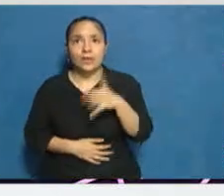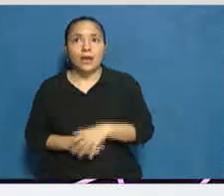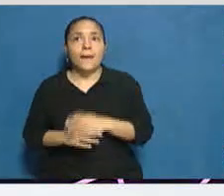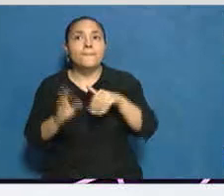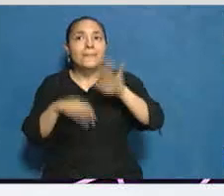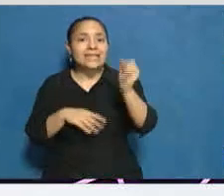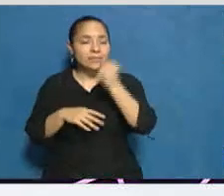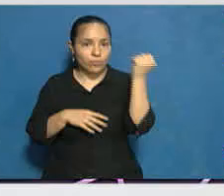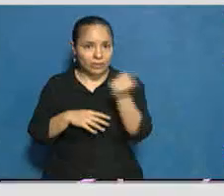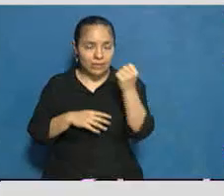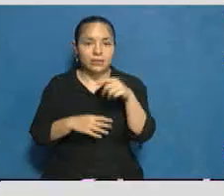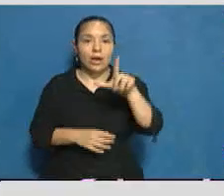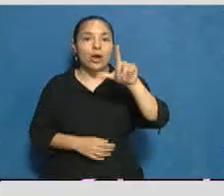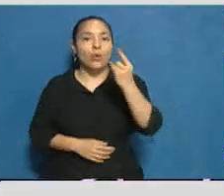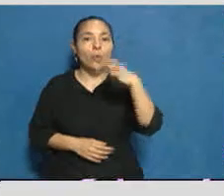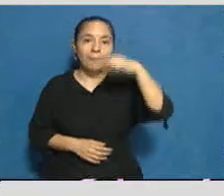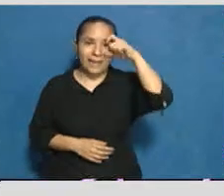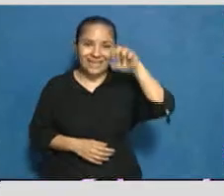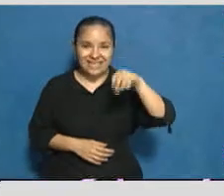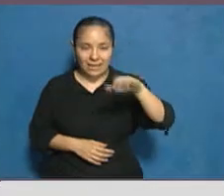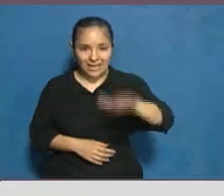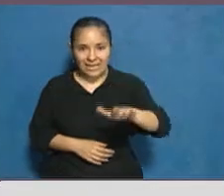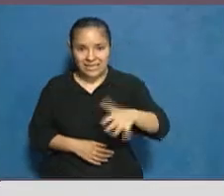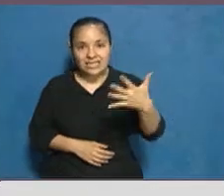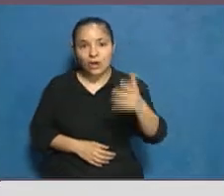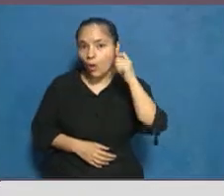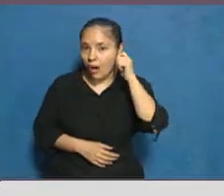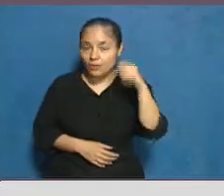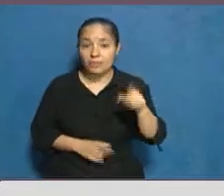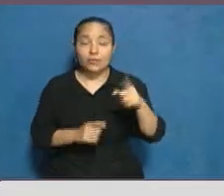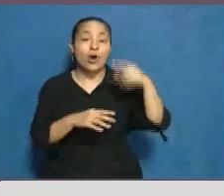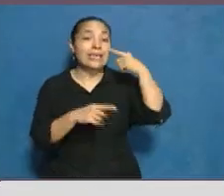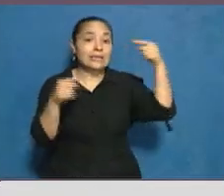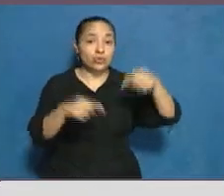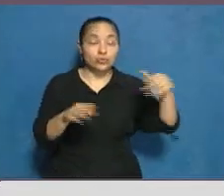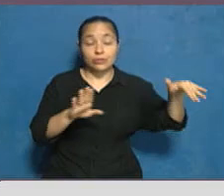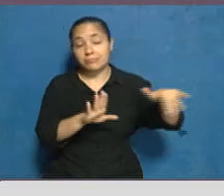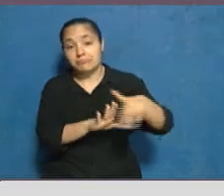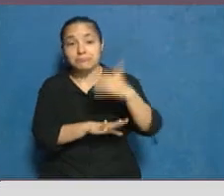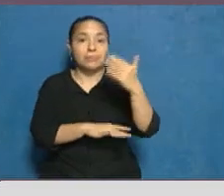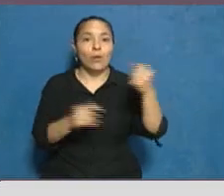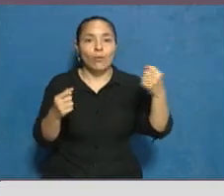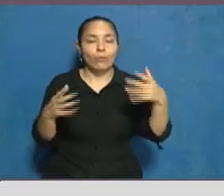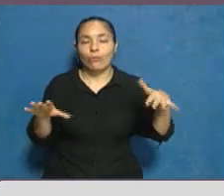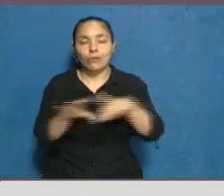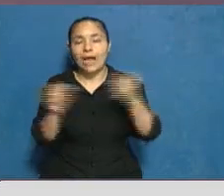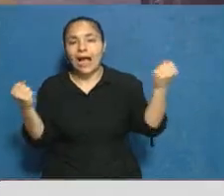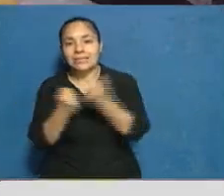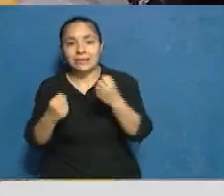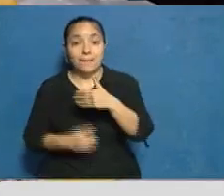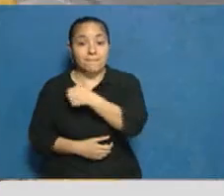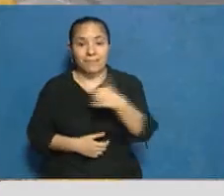más importante. Lupe tiene 5 años. Estaba saliendo justamente de la institución cuando ocurrió este accidente. La acompañaba su